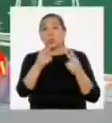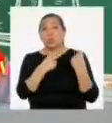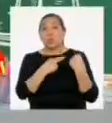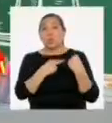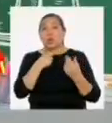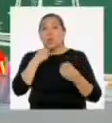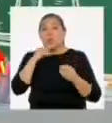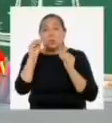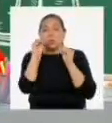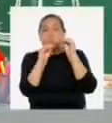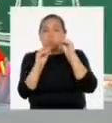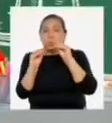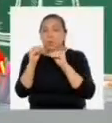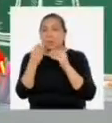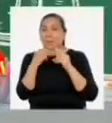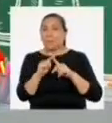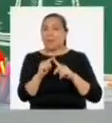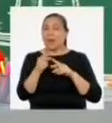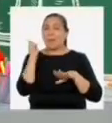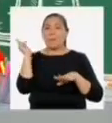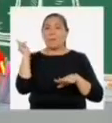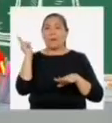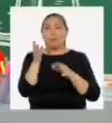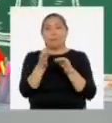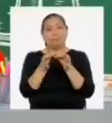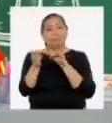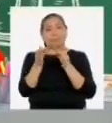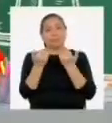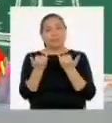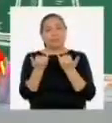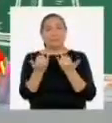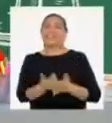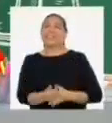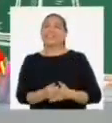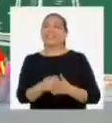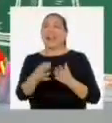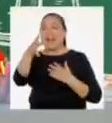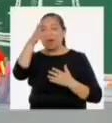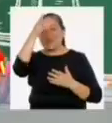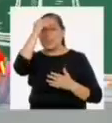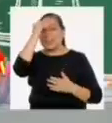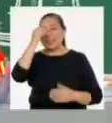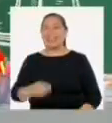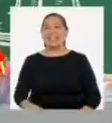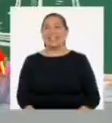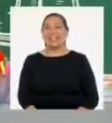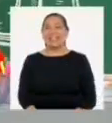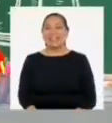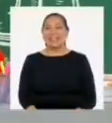rol como curanderas. Vamos a llamar a la profesora para que nos guíe en nuestro aprendizaje.